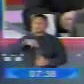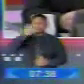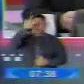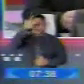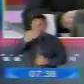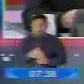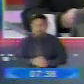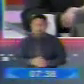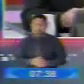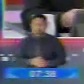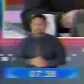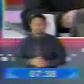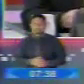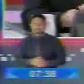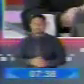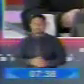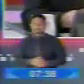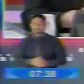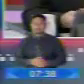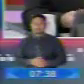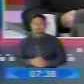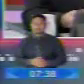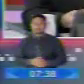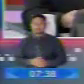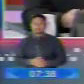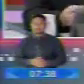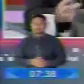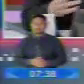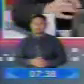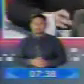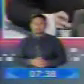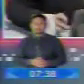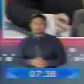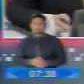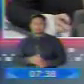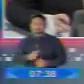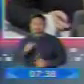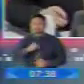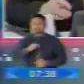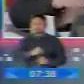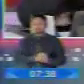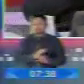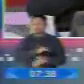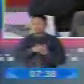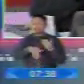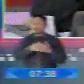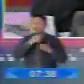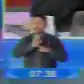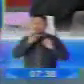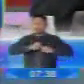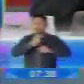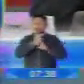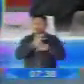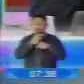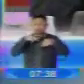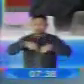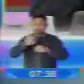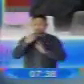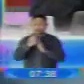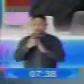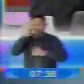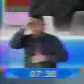pandemia? Pues sí, efectivamente, como muchos otros sectores económicos y productivos en nuestro país, el sector del arte y la cultura,